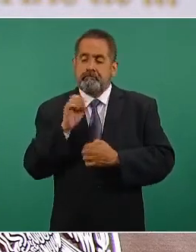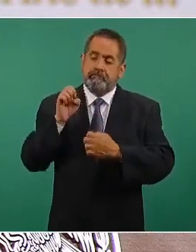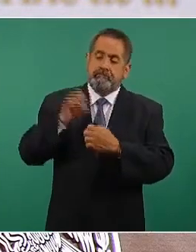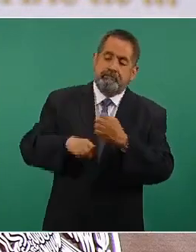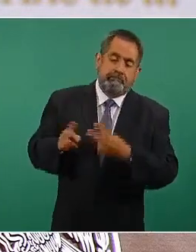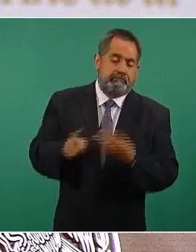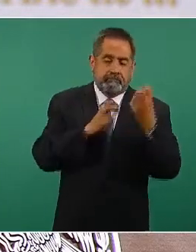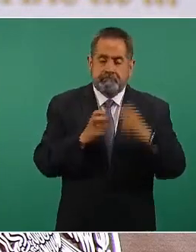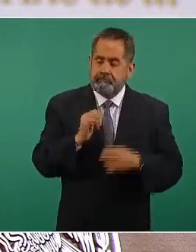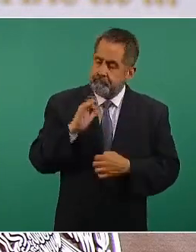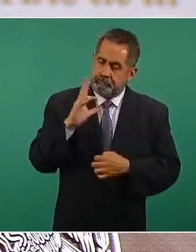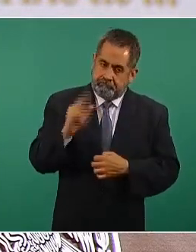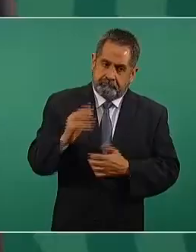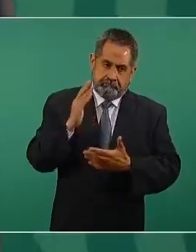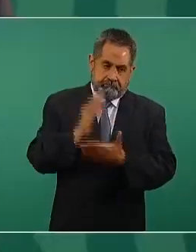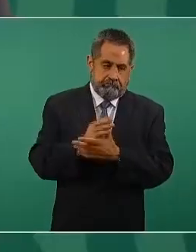saqueo.